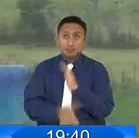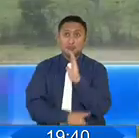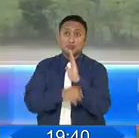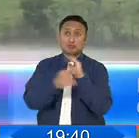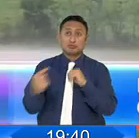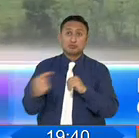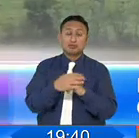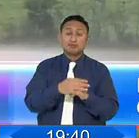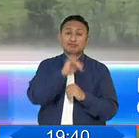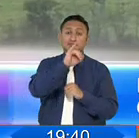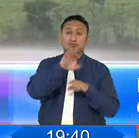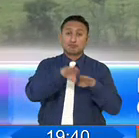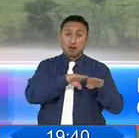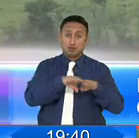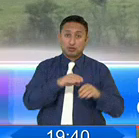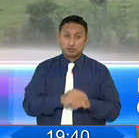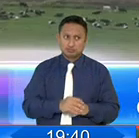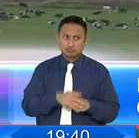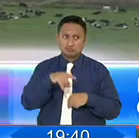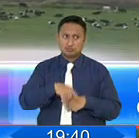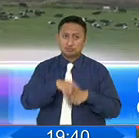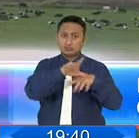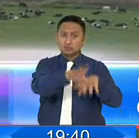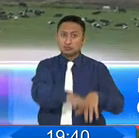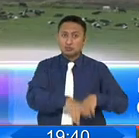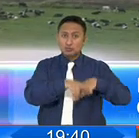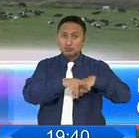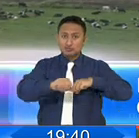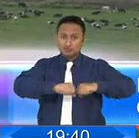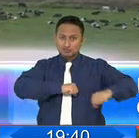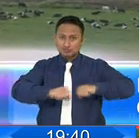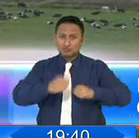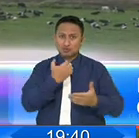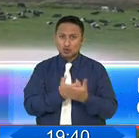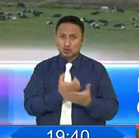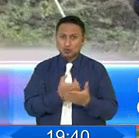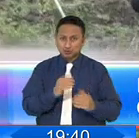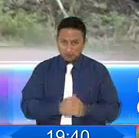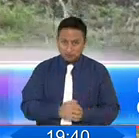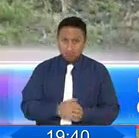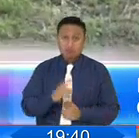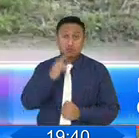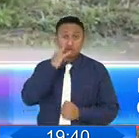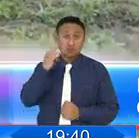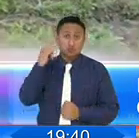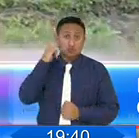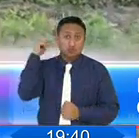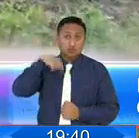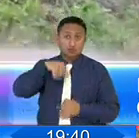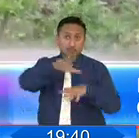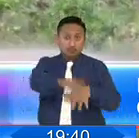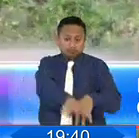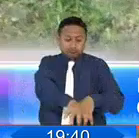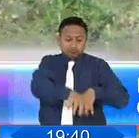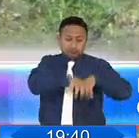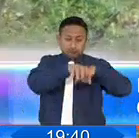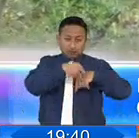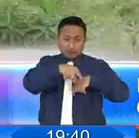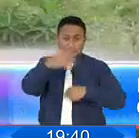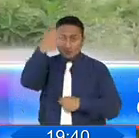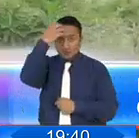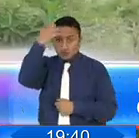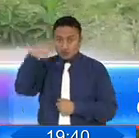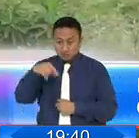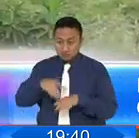vamos hasta Imbabura. Aquí la agricultura es la principal actividad económica de muchos. Los niños deben arar la tierra porque si la educación